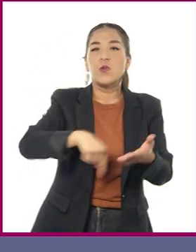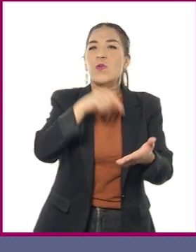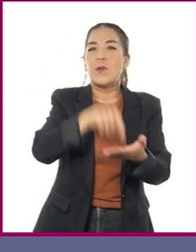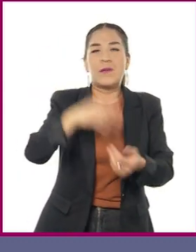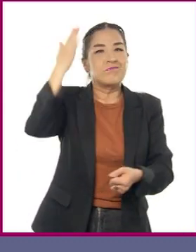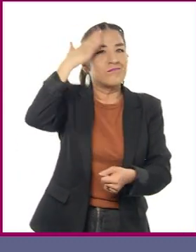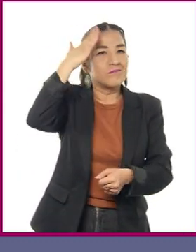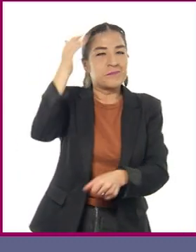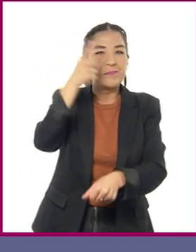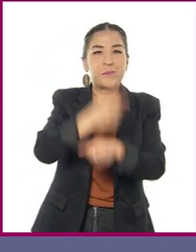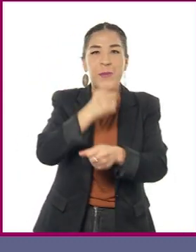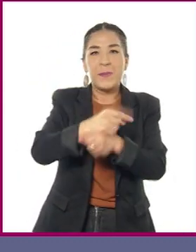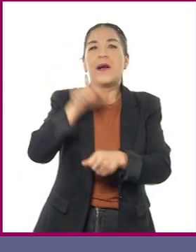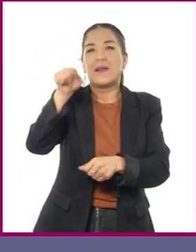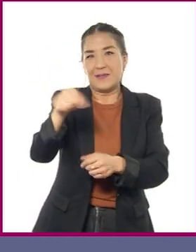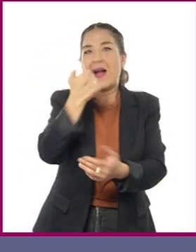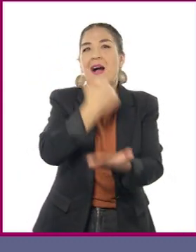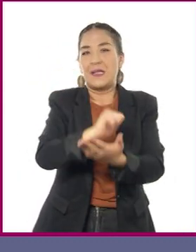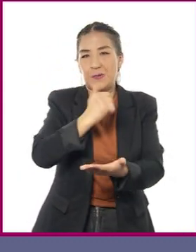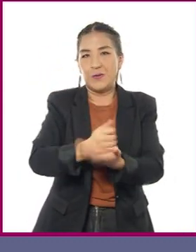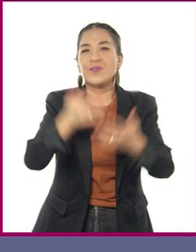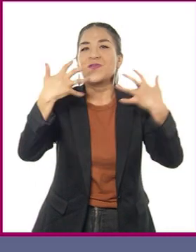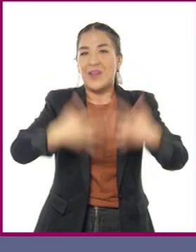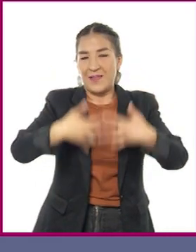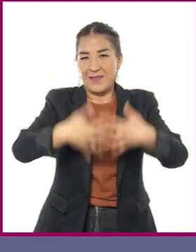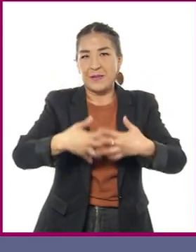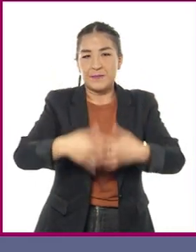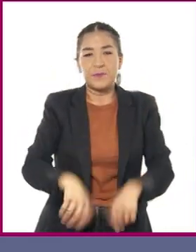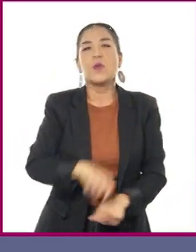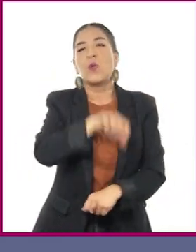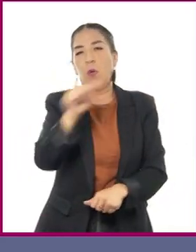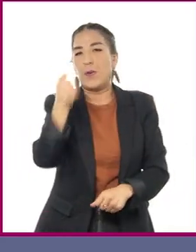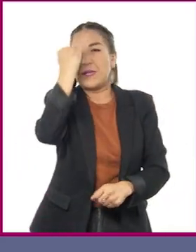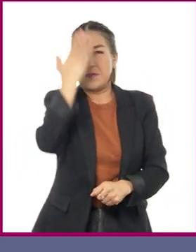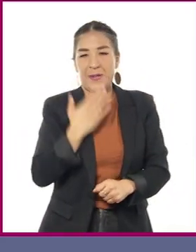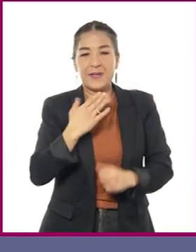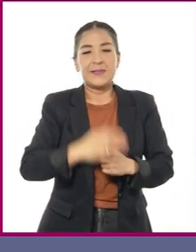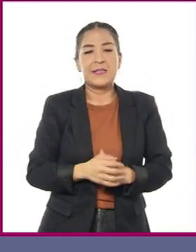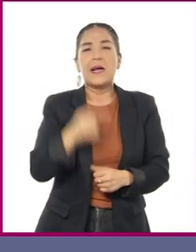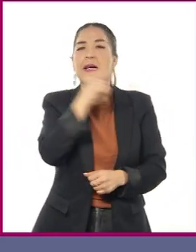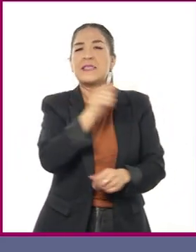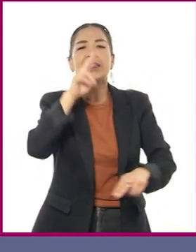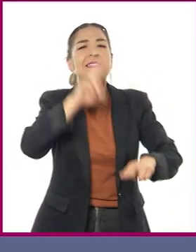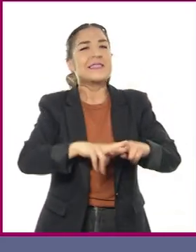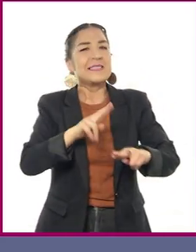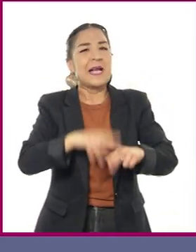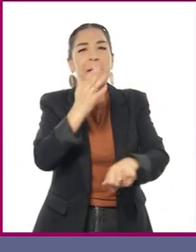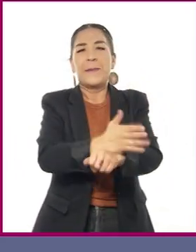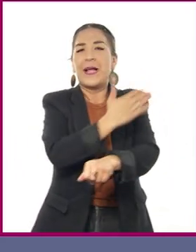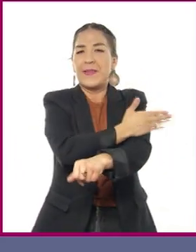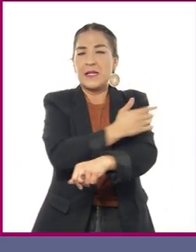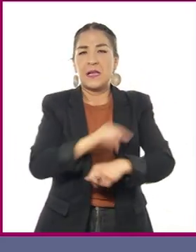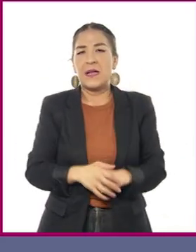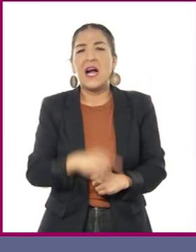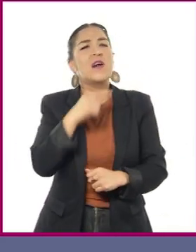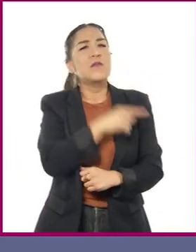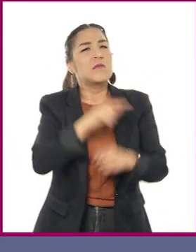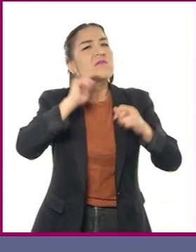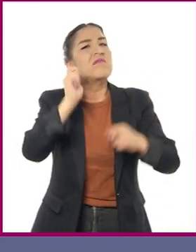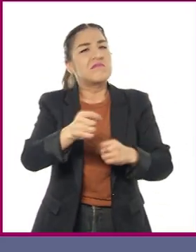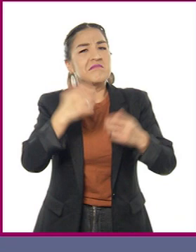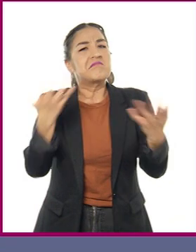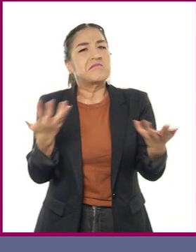país productor de este cereal. Pasemos a la siguiente imagen. Tenemos una silla. ¿A qué sector